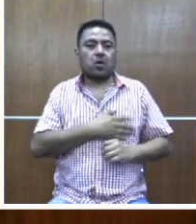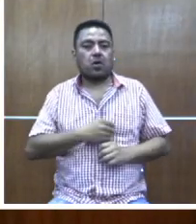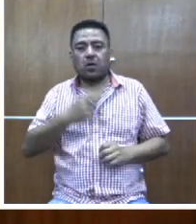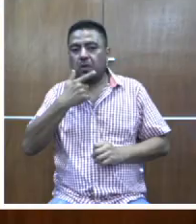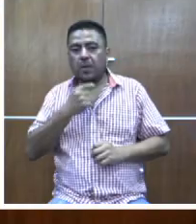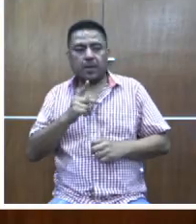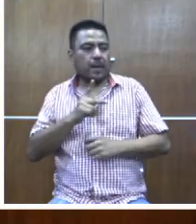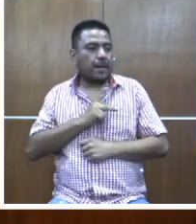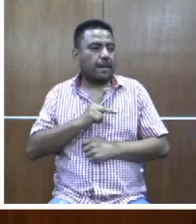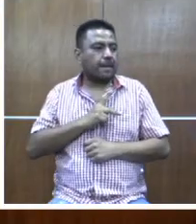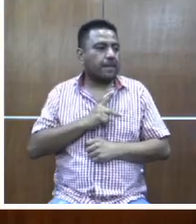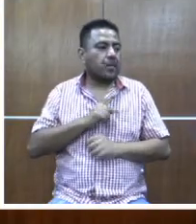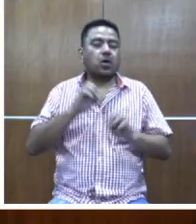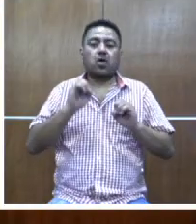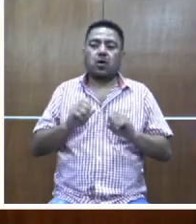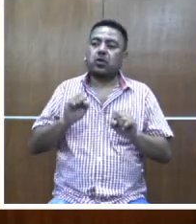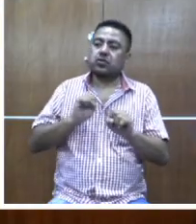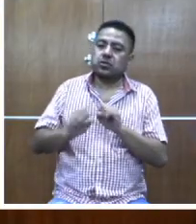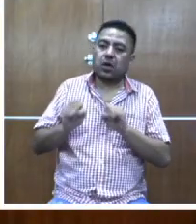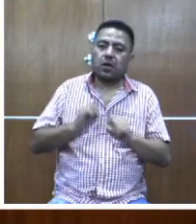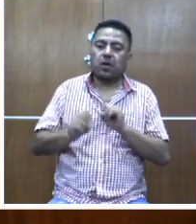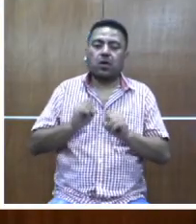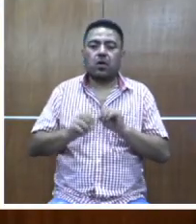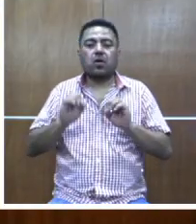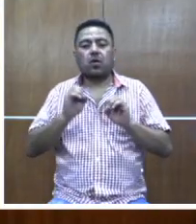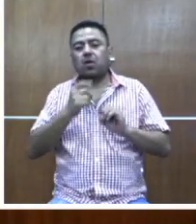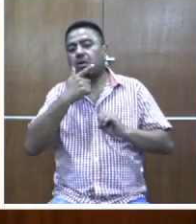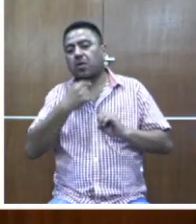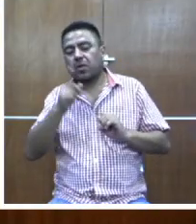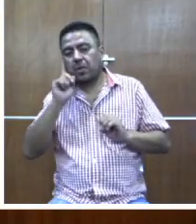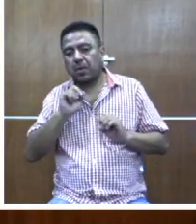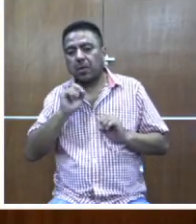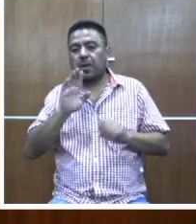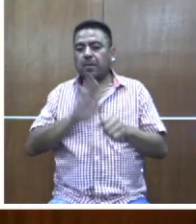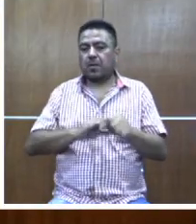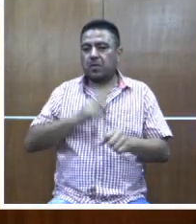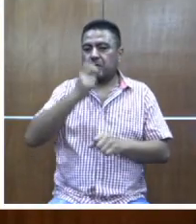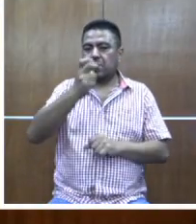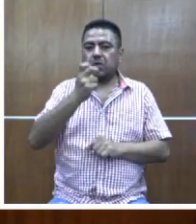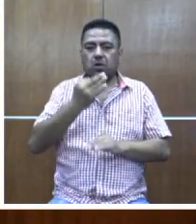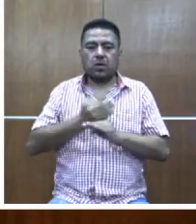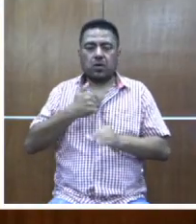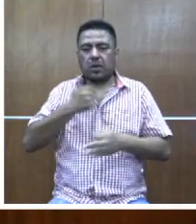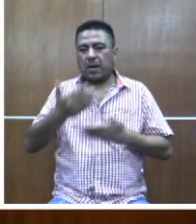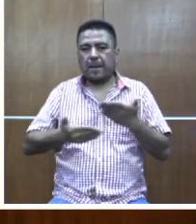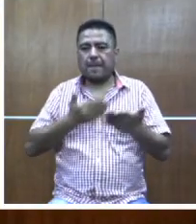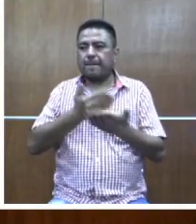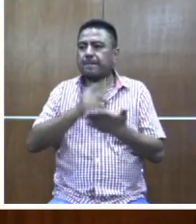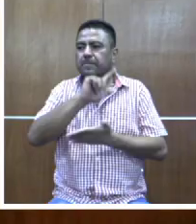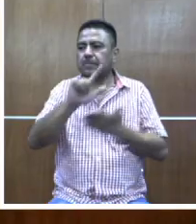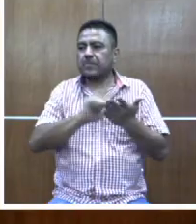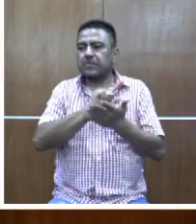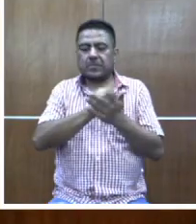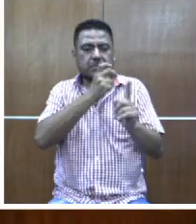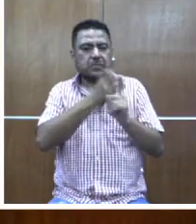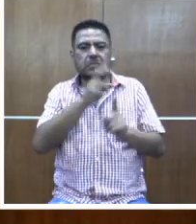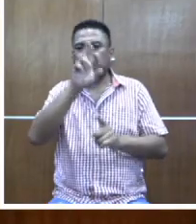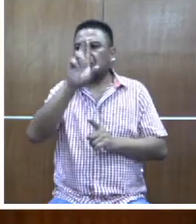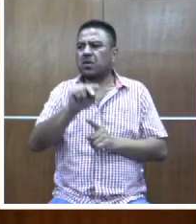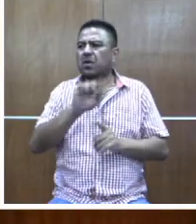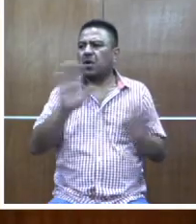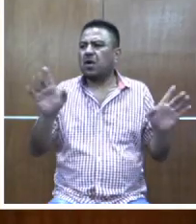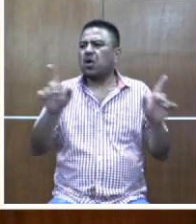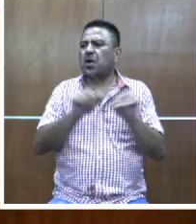hijo, nuestro sobrino o nuestra sobrina. Por ello, hoy propongo esta iniciativa, que no es